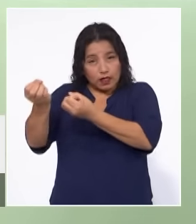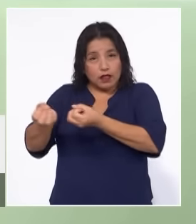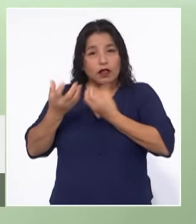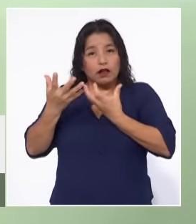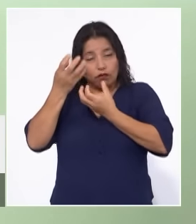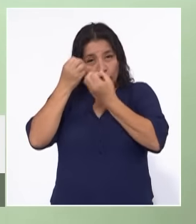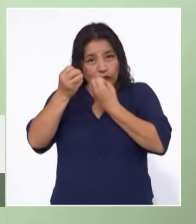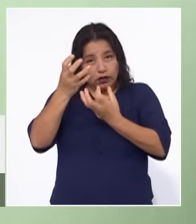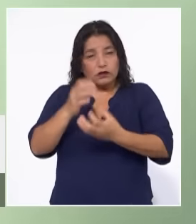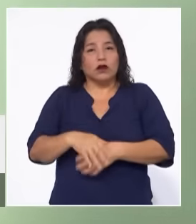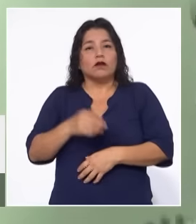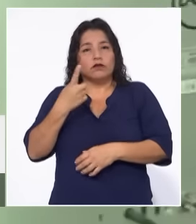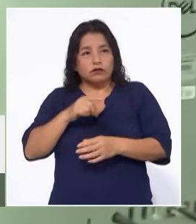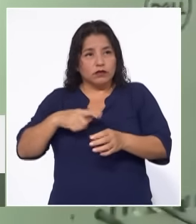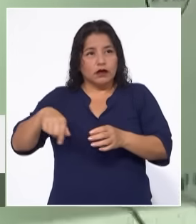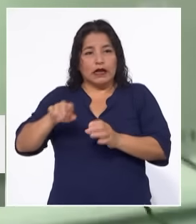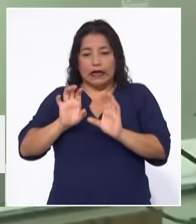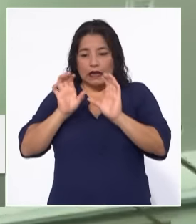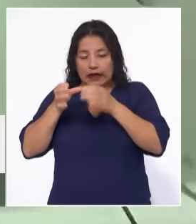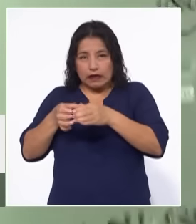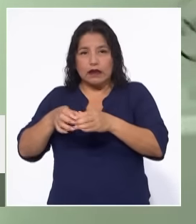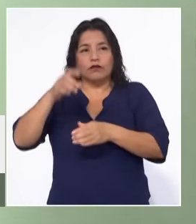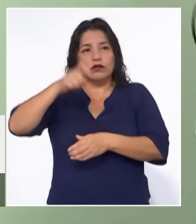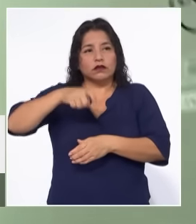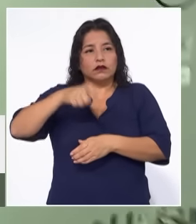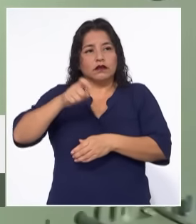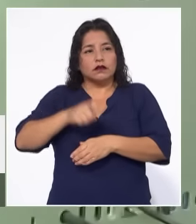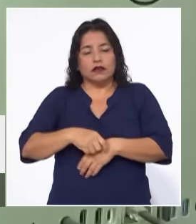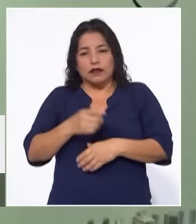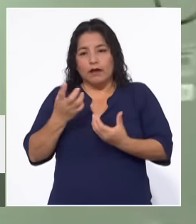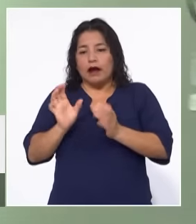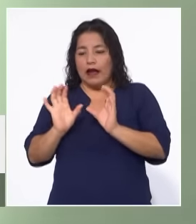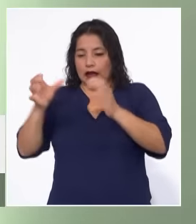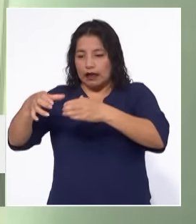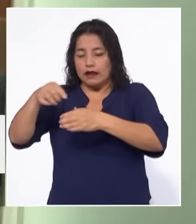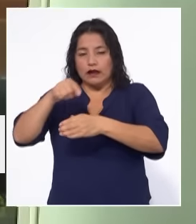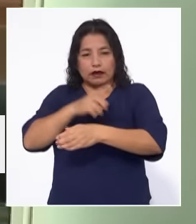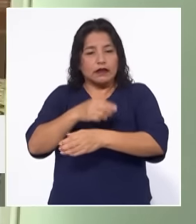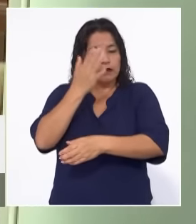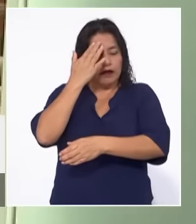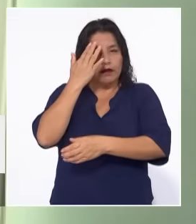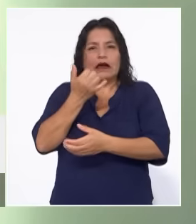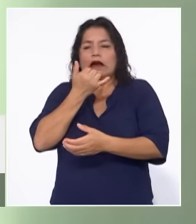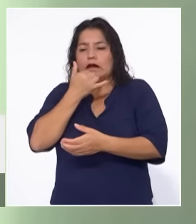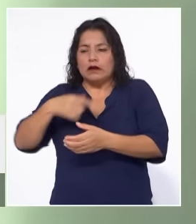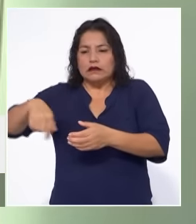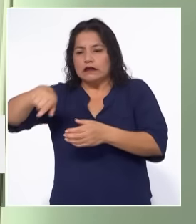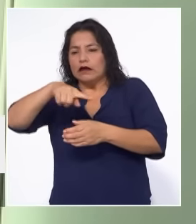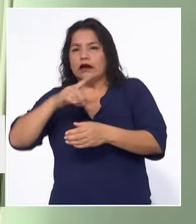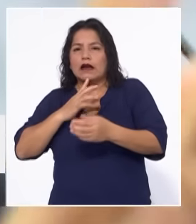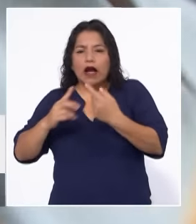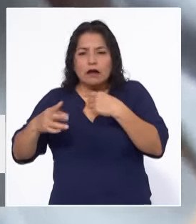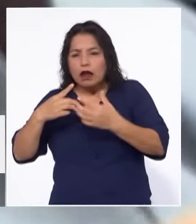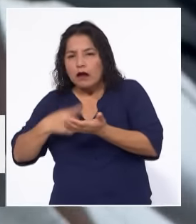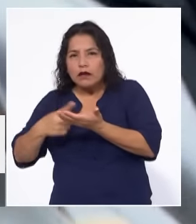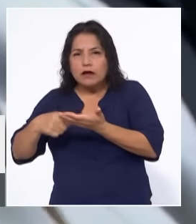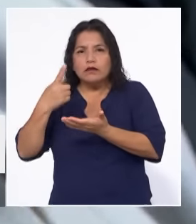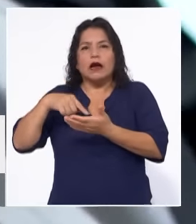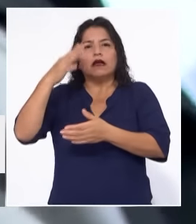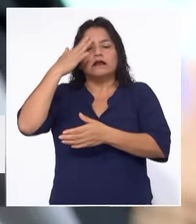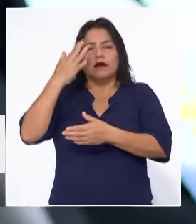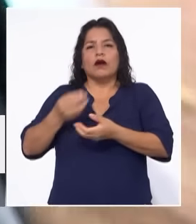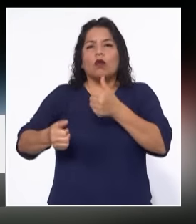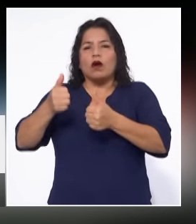cercano a la fiscal Patricia Benavides necesitaba infiltrar el equipo que encabezaba la fiscal Marita Barreto para tener los pormenores de investigaciones